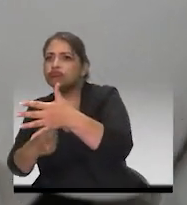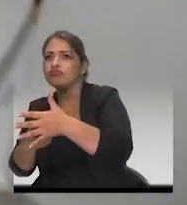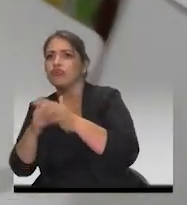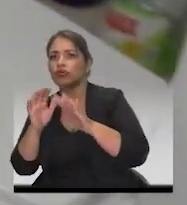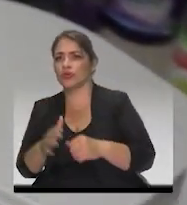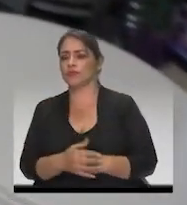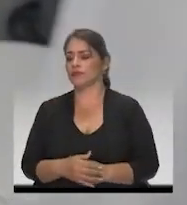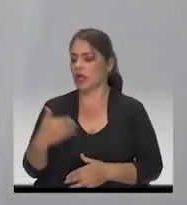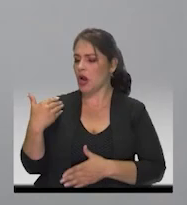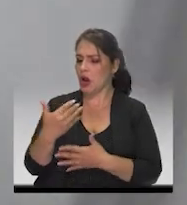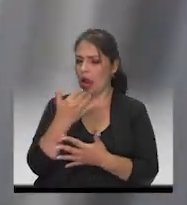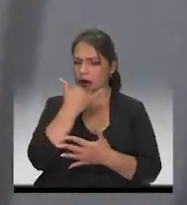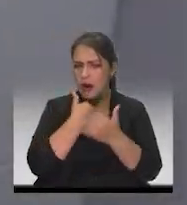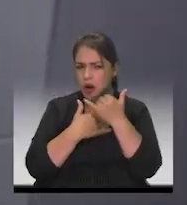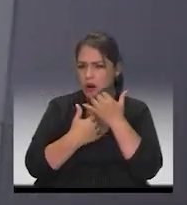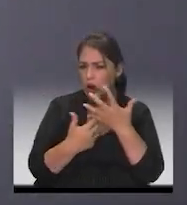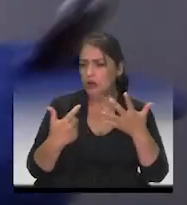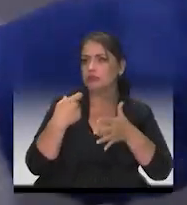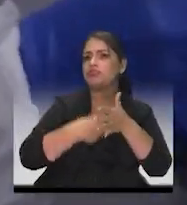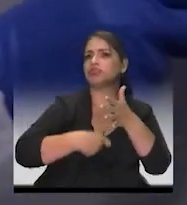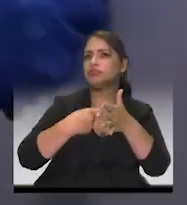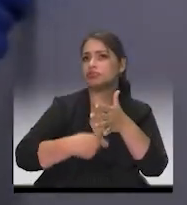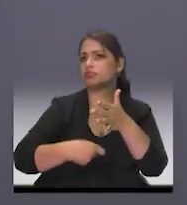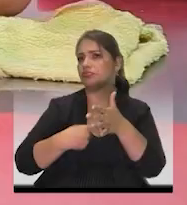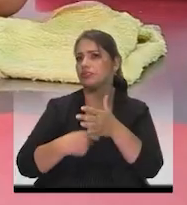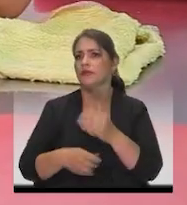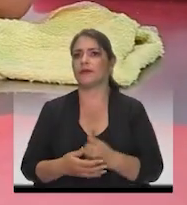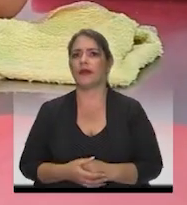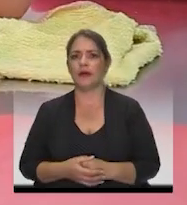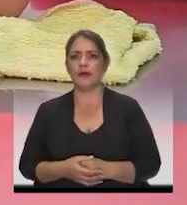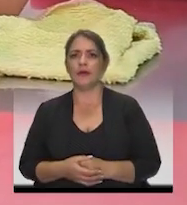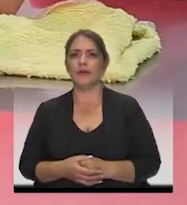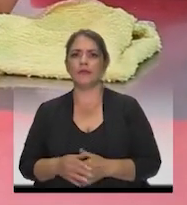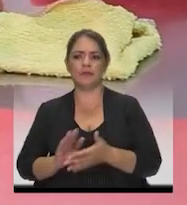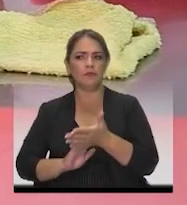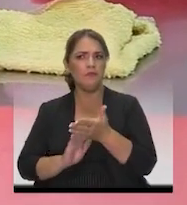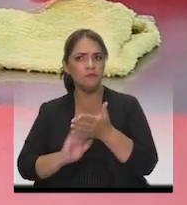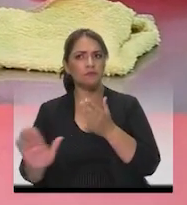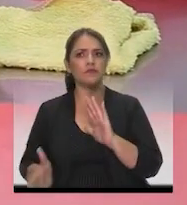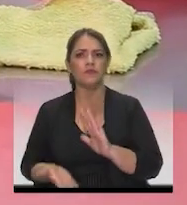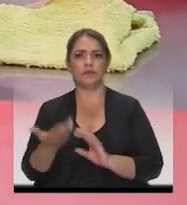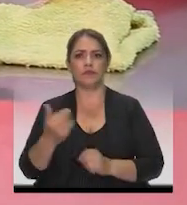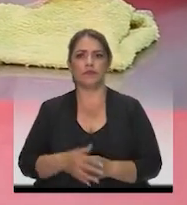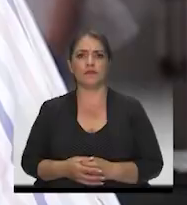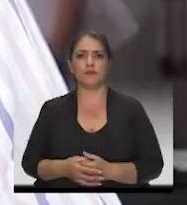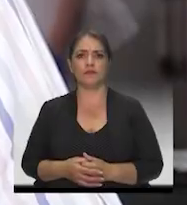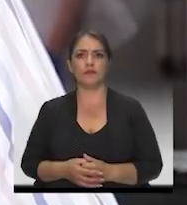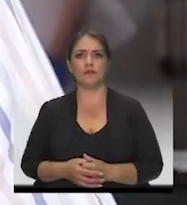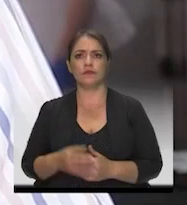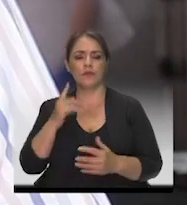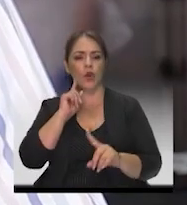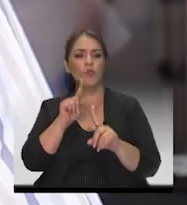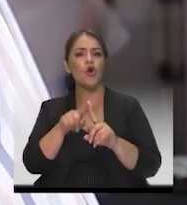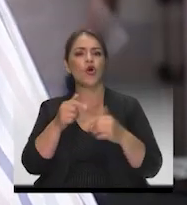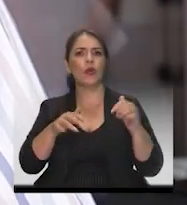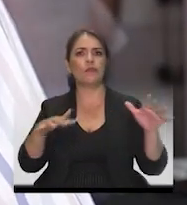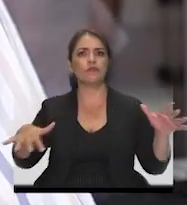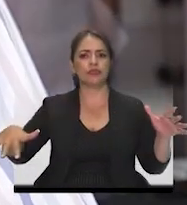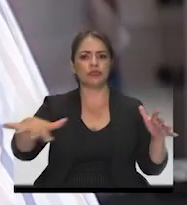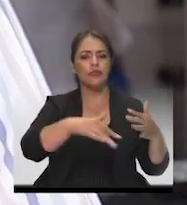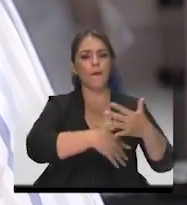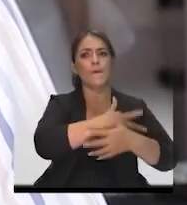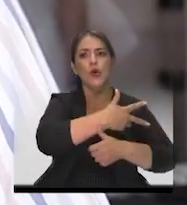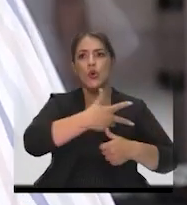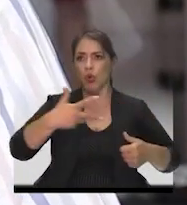para corregir los errores que cometemos a diario y para ir mejorando. Todo en pro de entregarle un